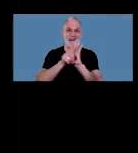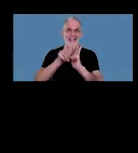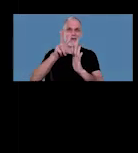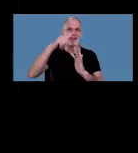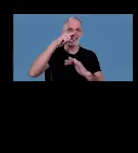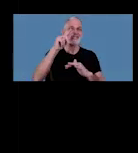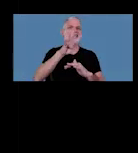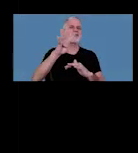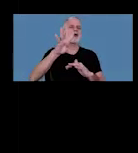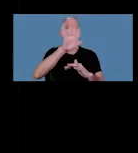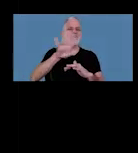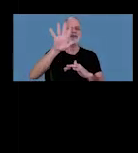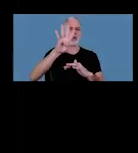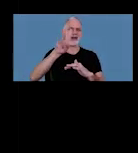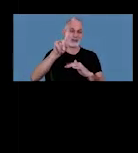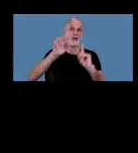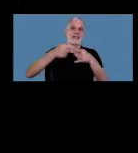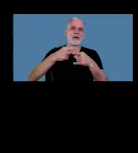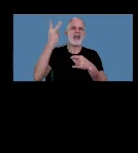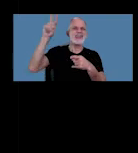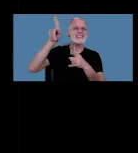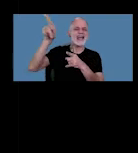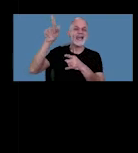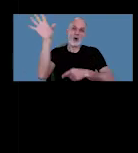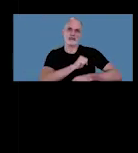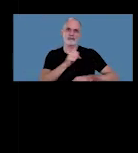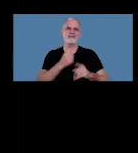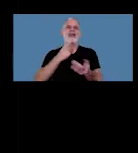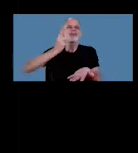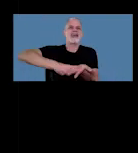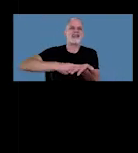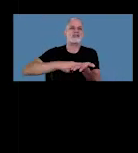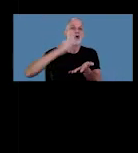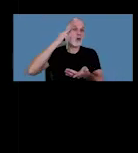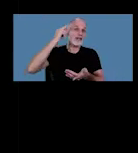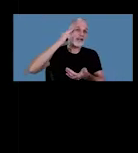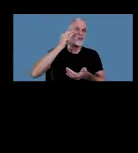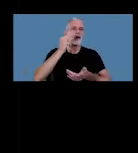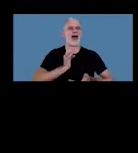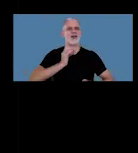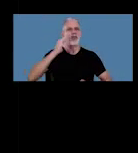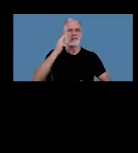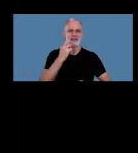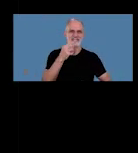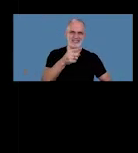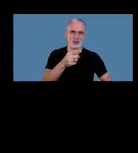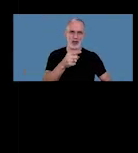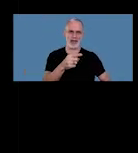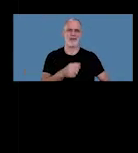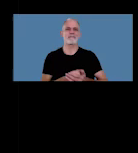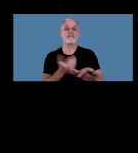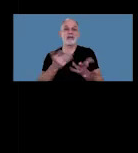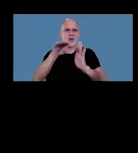y todo lo que fue repatriación de bienes del exterior, tenemos el decreto 99 del 2019, a este